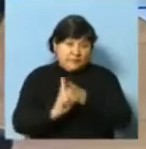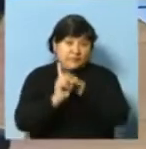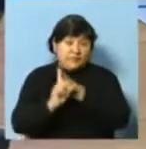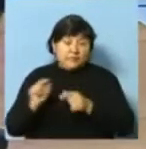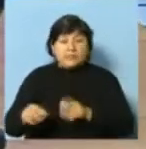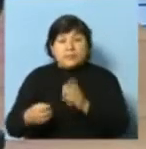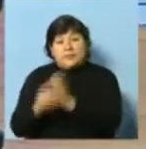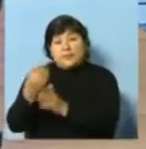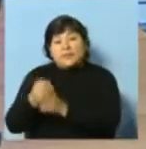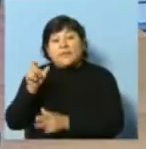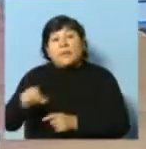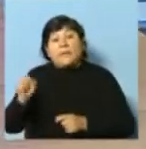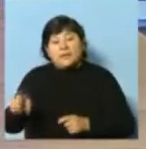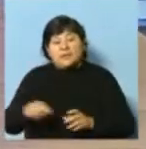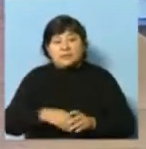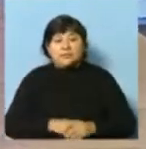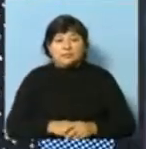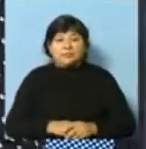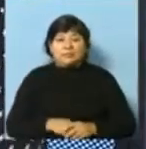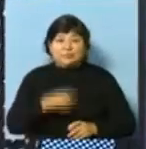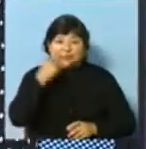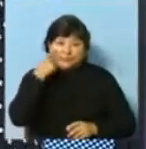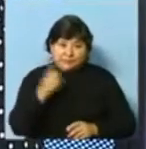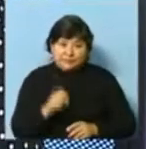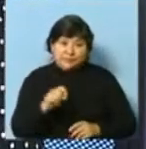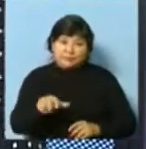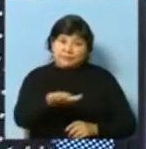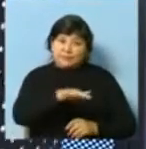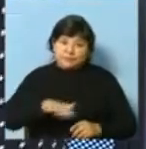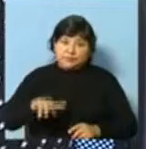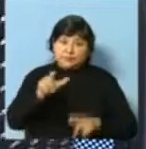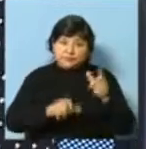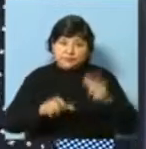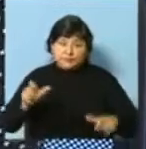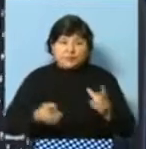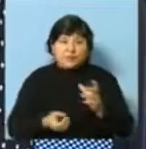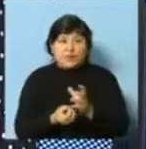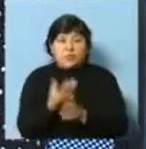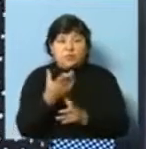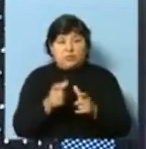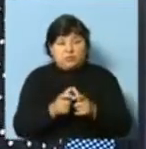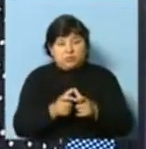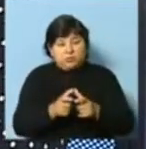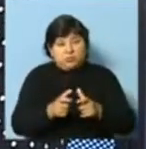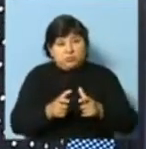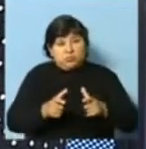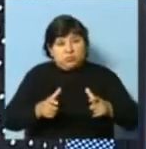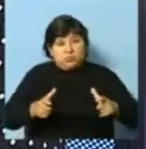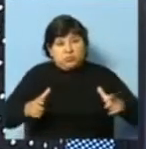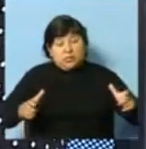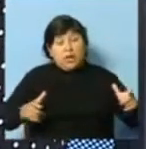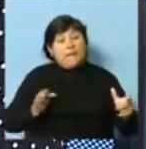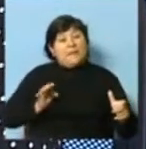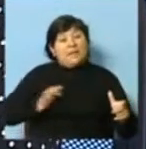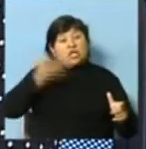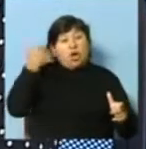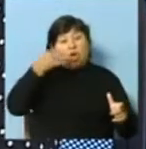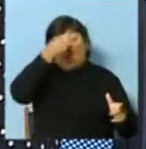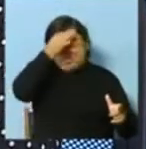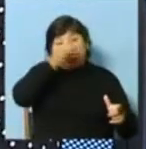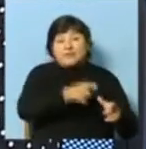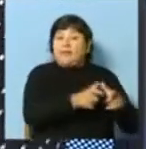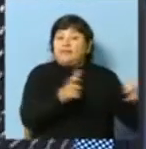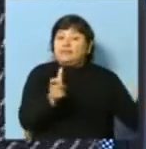crecimiento demográfico de la ciudad evidentemente no es como hace 12 años ha sido importante el crecimiento que hemos tenido y una escucha de